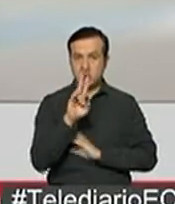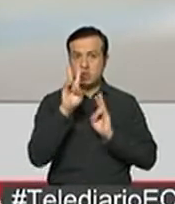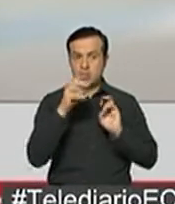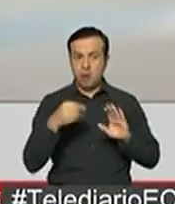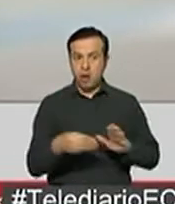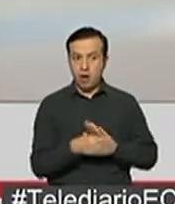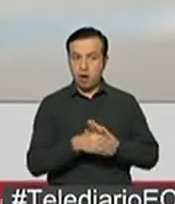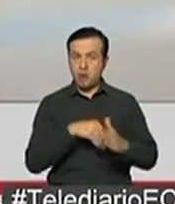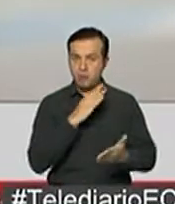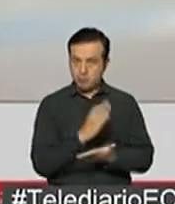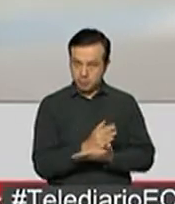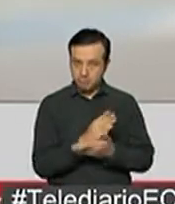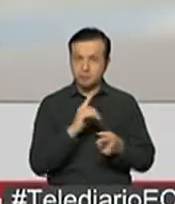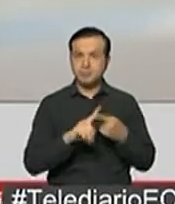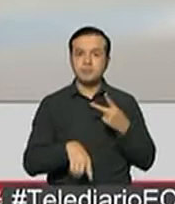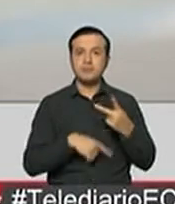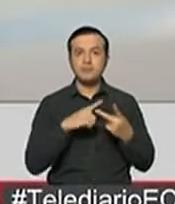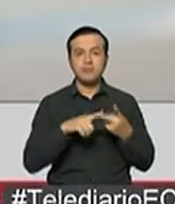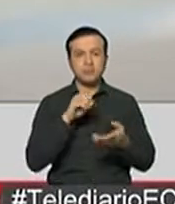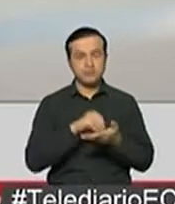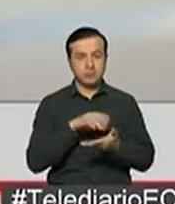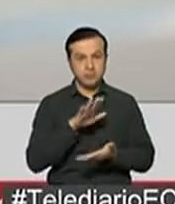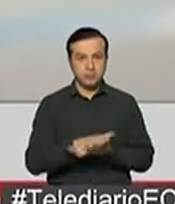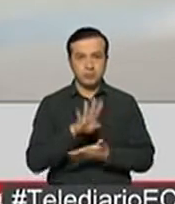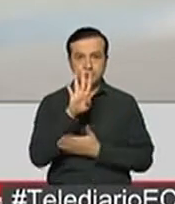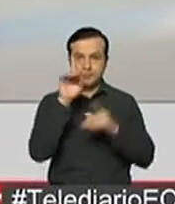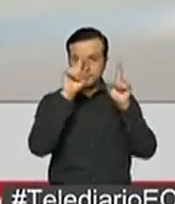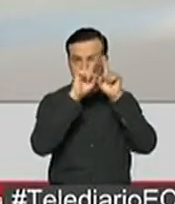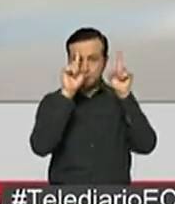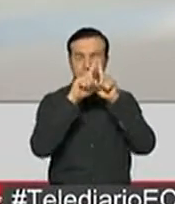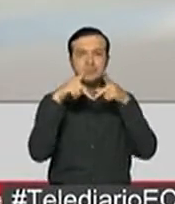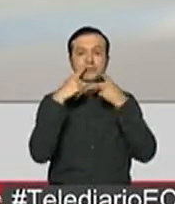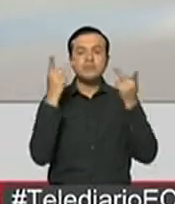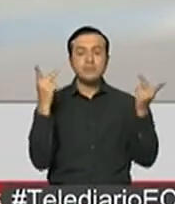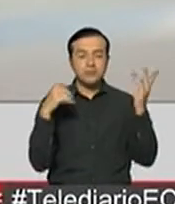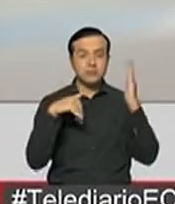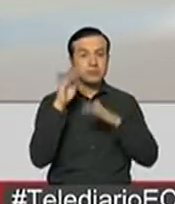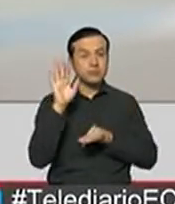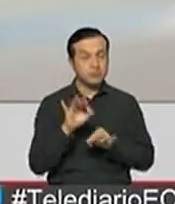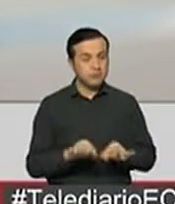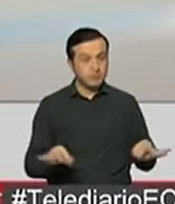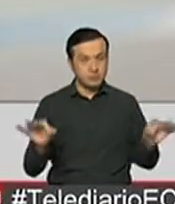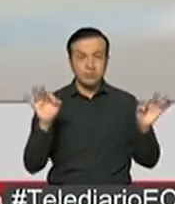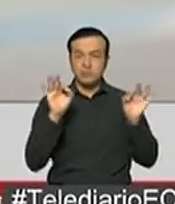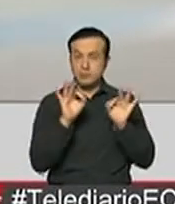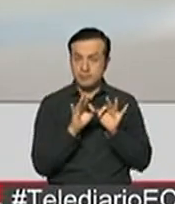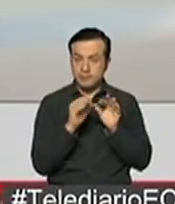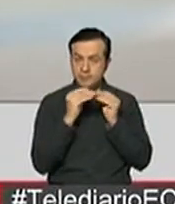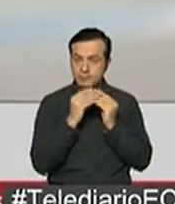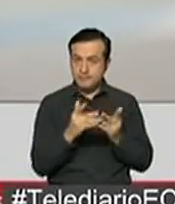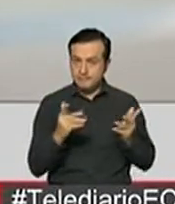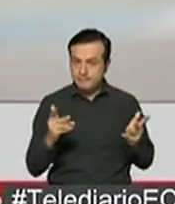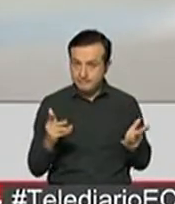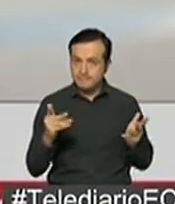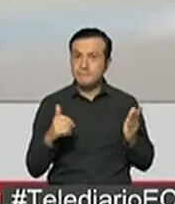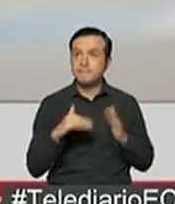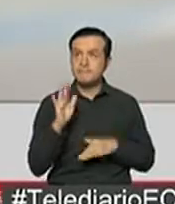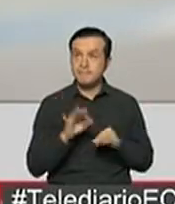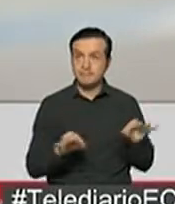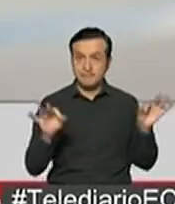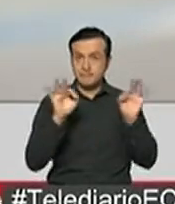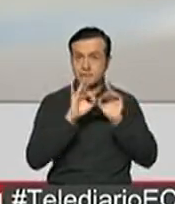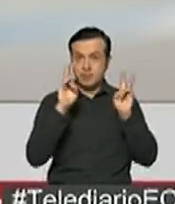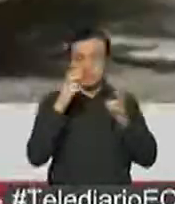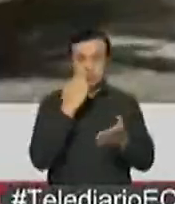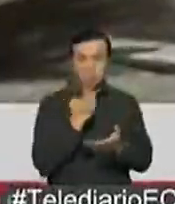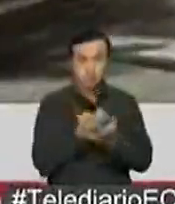ya se encuentran actualmente implementadas en cuatro las empresas públicas más importantes digamos o más trascendentales en cuanto al